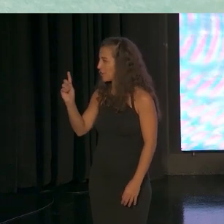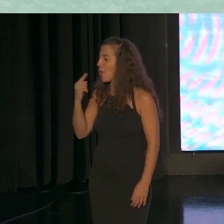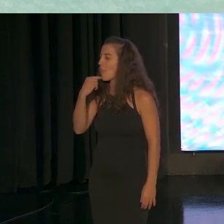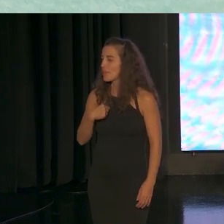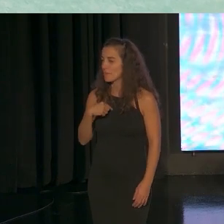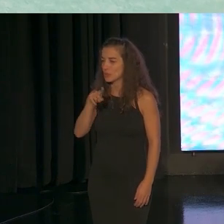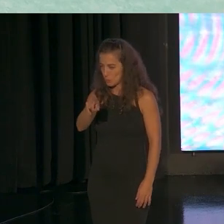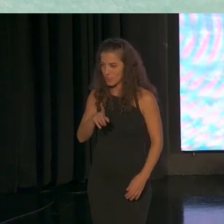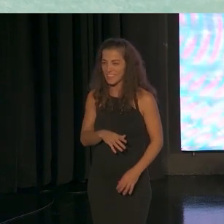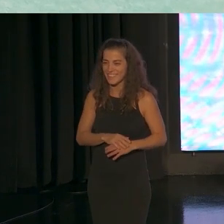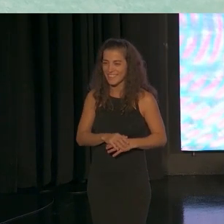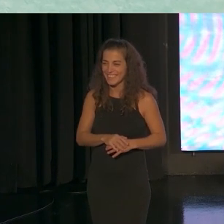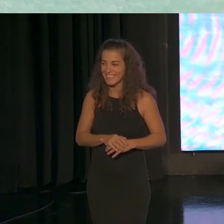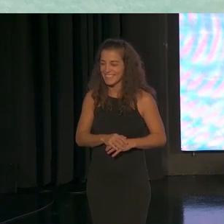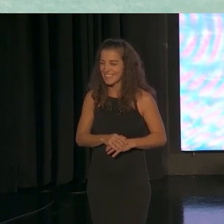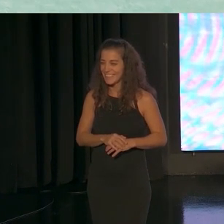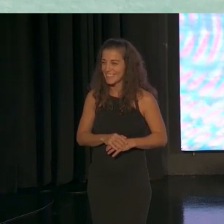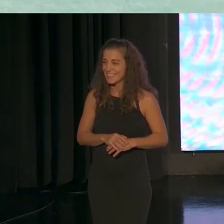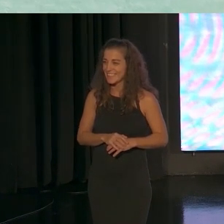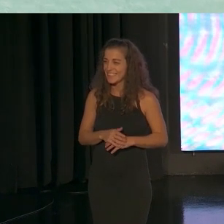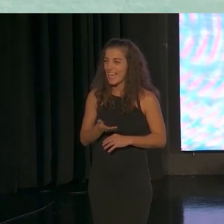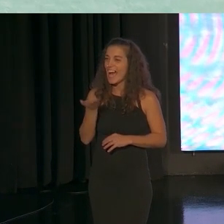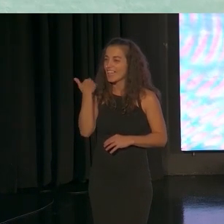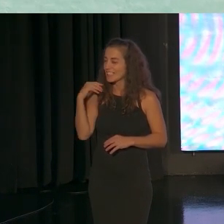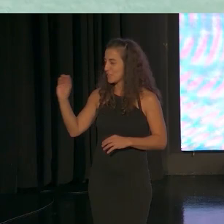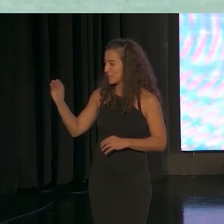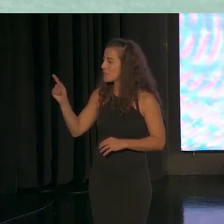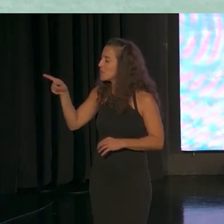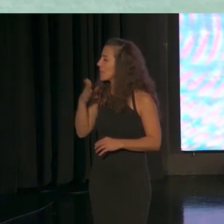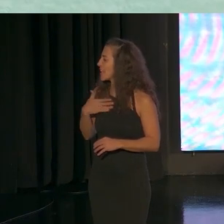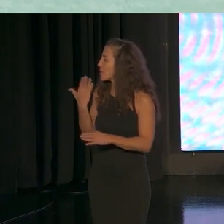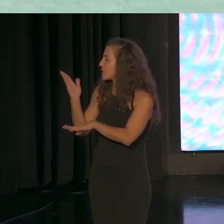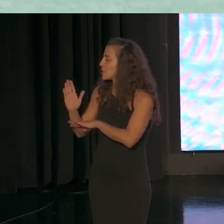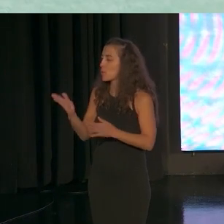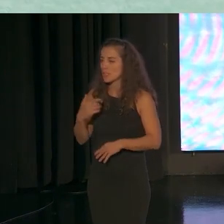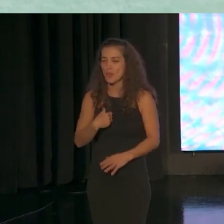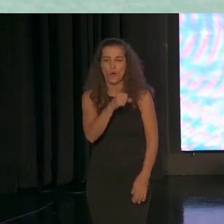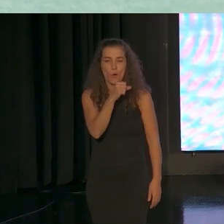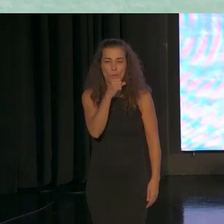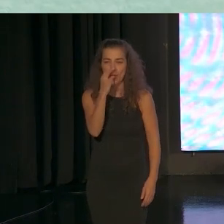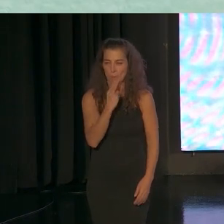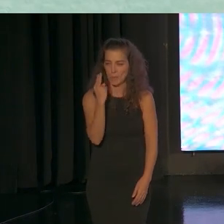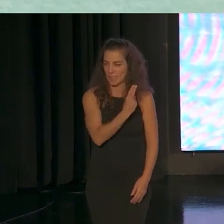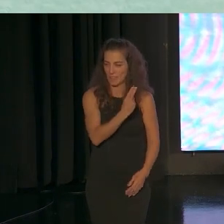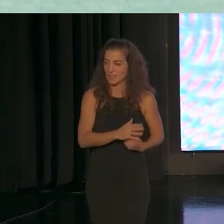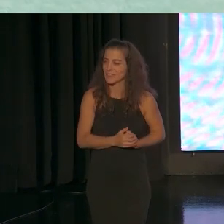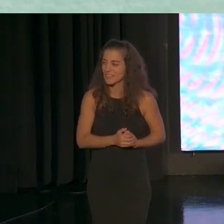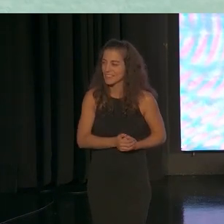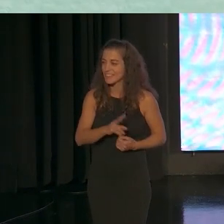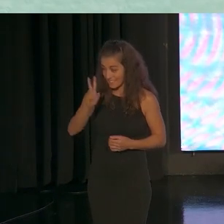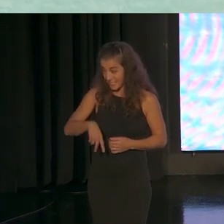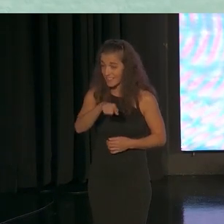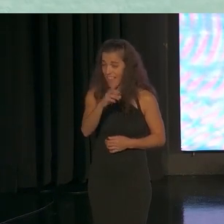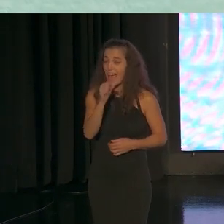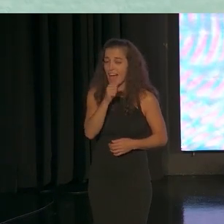tú y él cuando le dijeron cómo quieres que te presentemos dice como abuelo comprometido Y sí es un abuelo